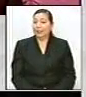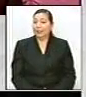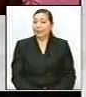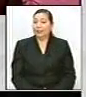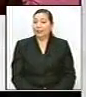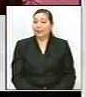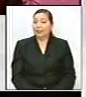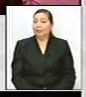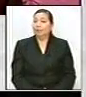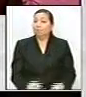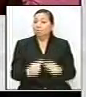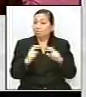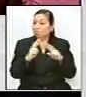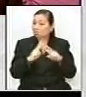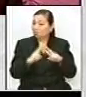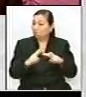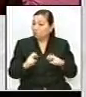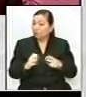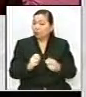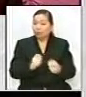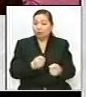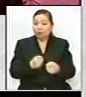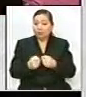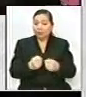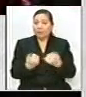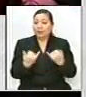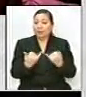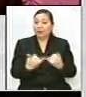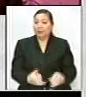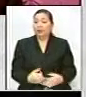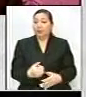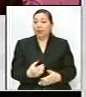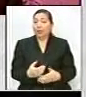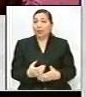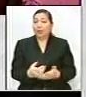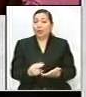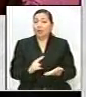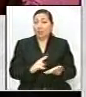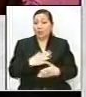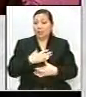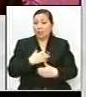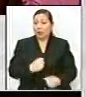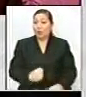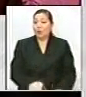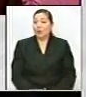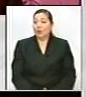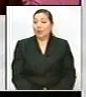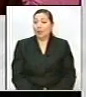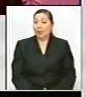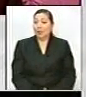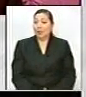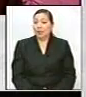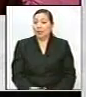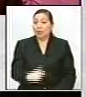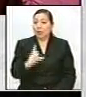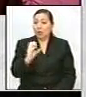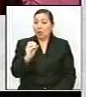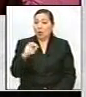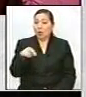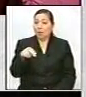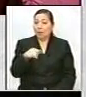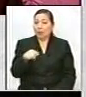que van a investigar las regularidades en E-Salud. Esta comisión, presidida por Luis Humberto López